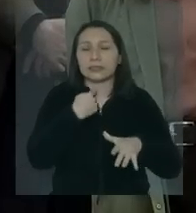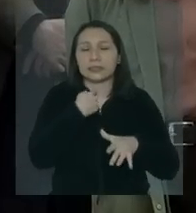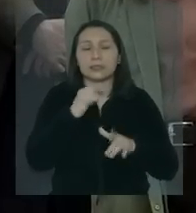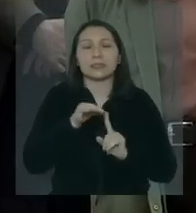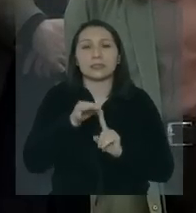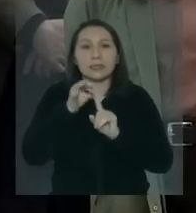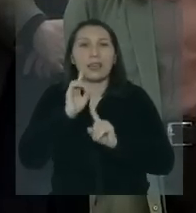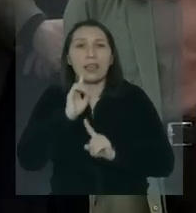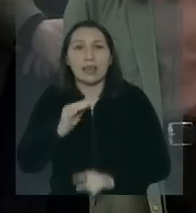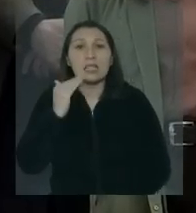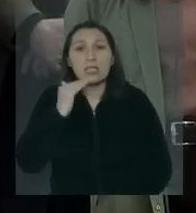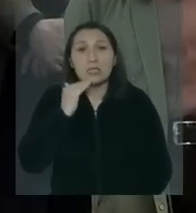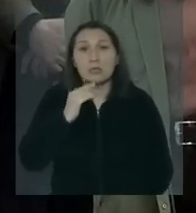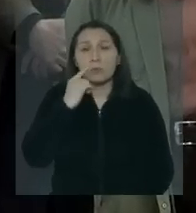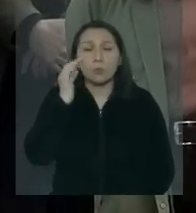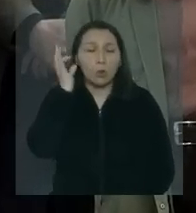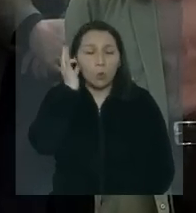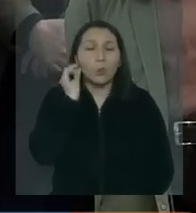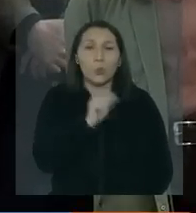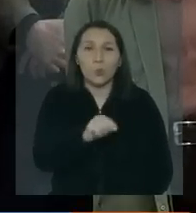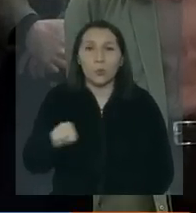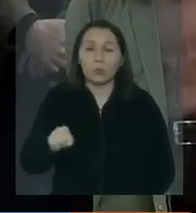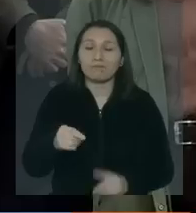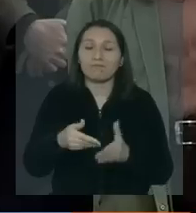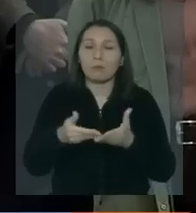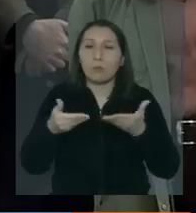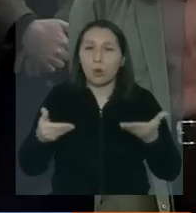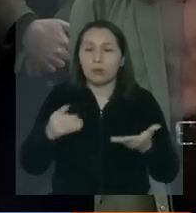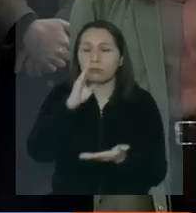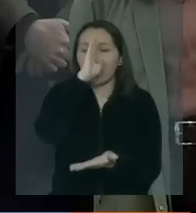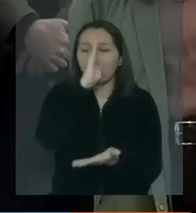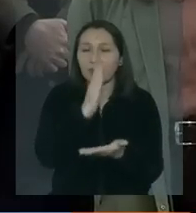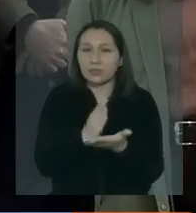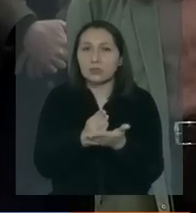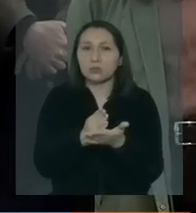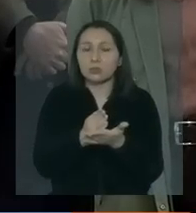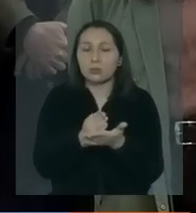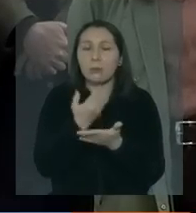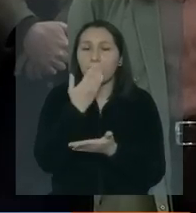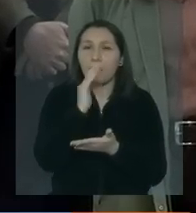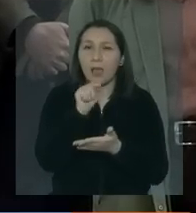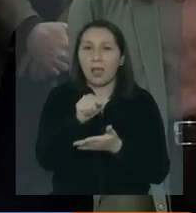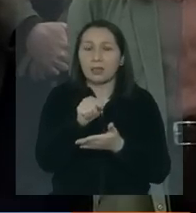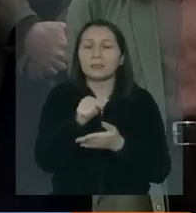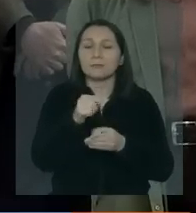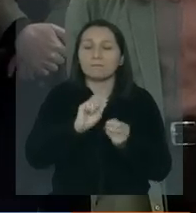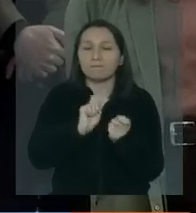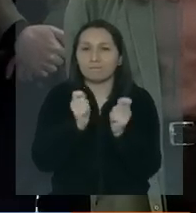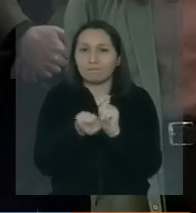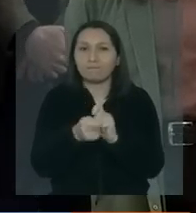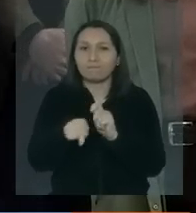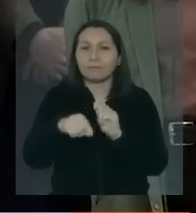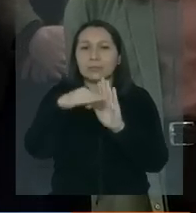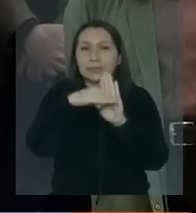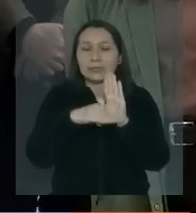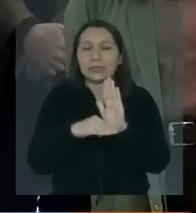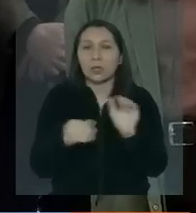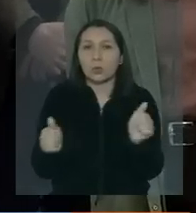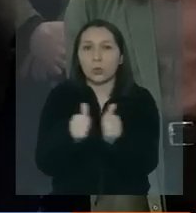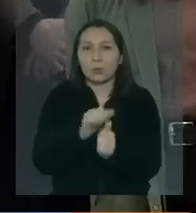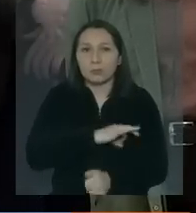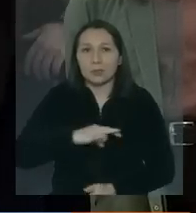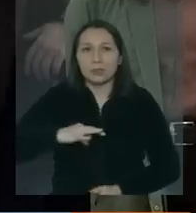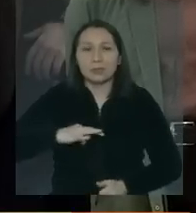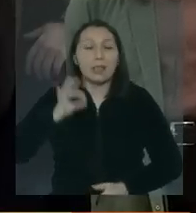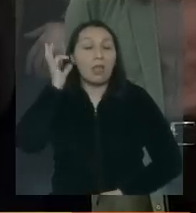A los niños y niñas, y justamente por eso hemos decidido tomar esta medida en conjunto con la ministra